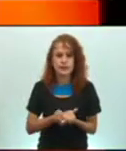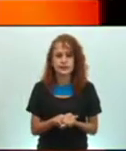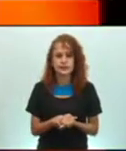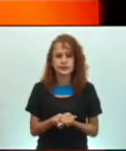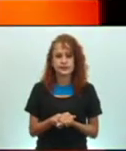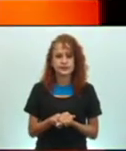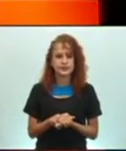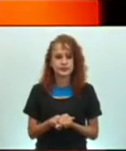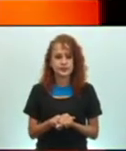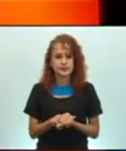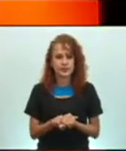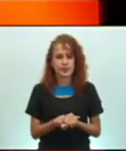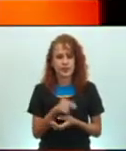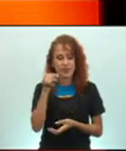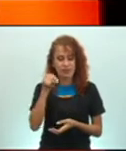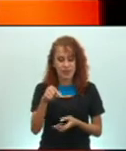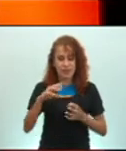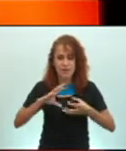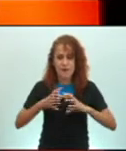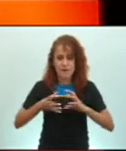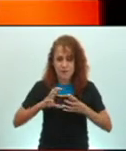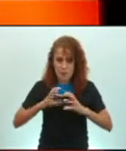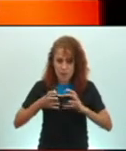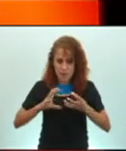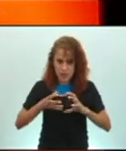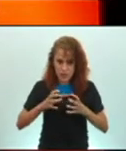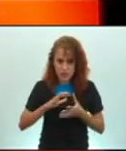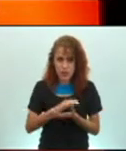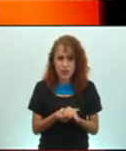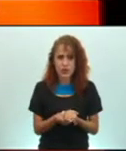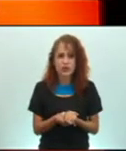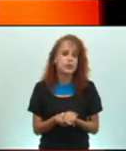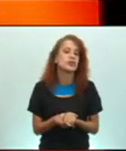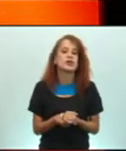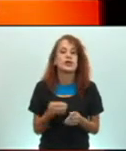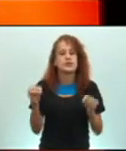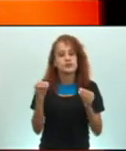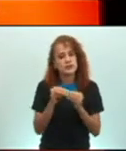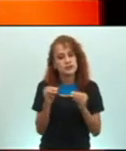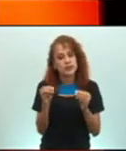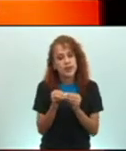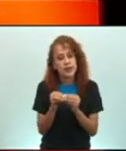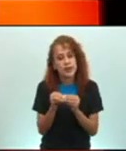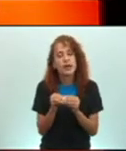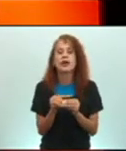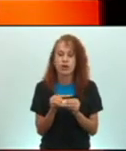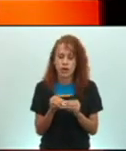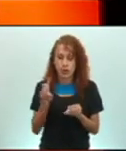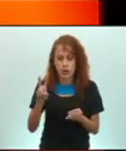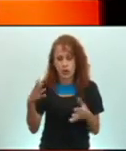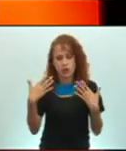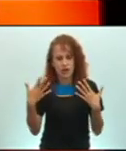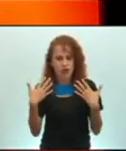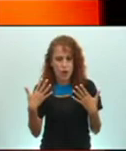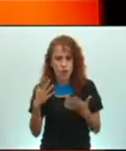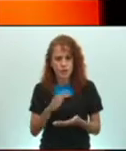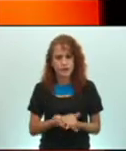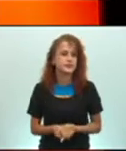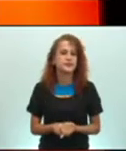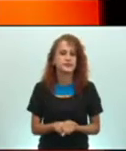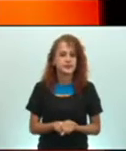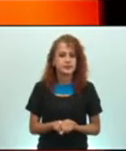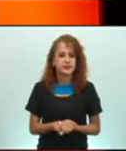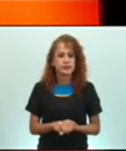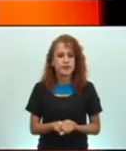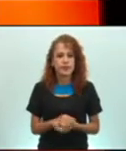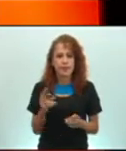Por tanto, esta formación de los centros de bajas presiones tiene mucho que ver con esta época del año.